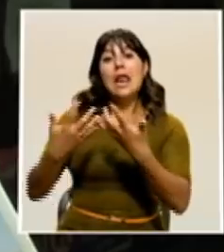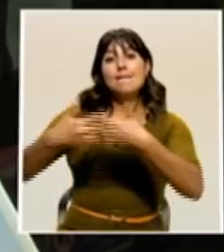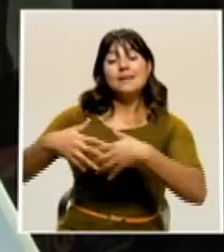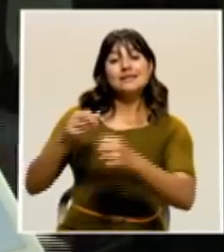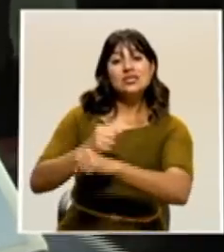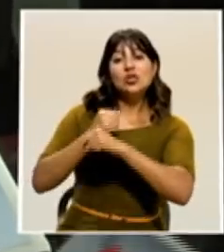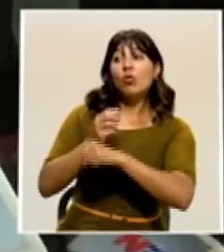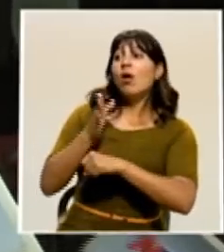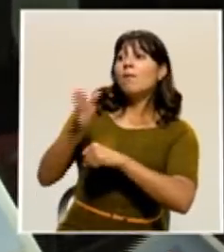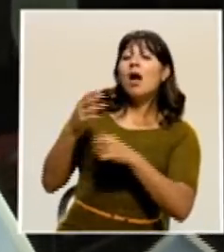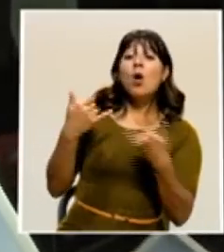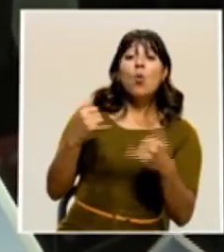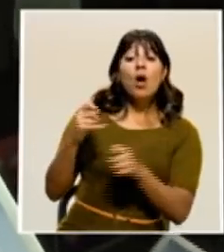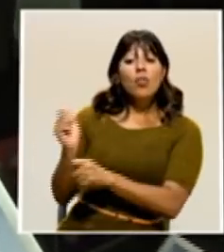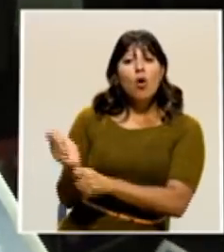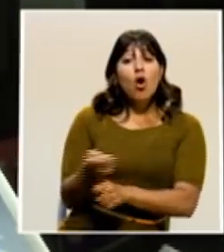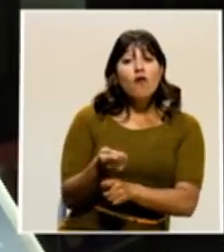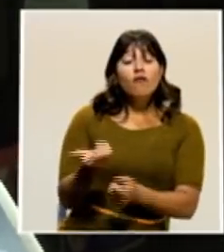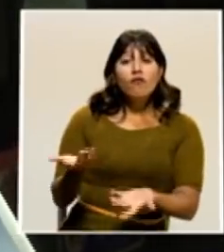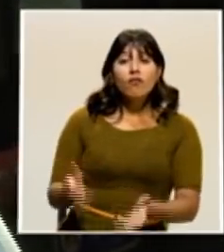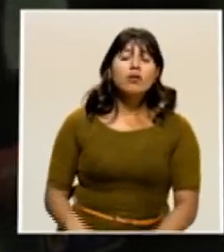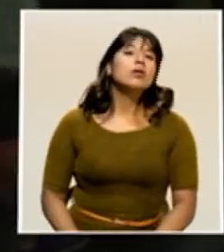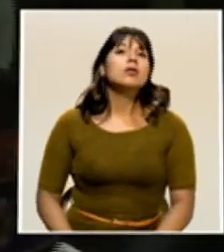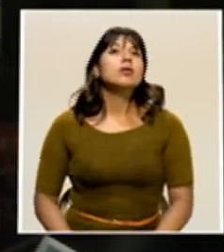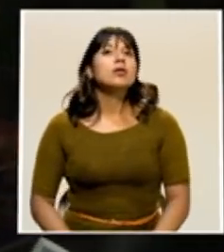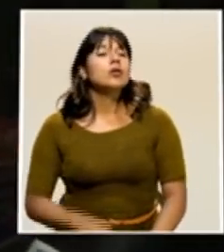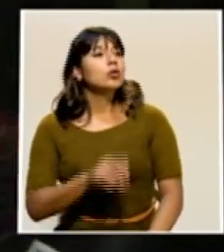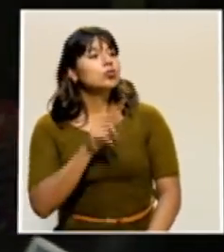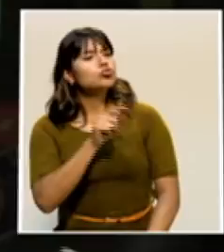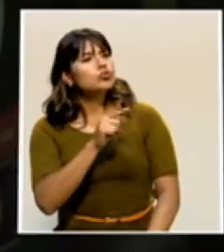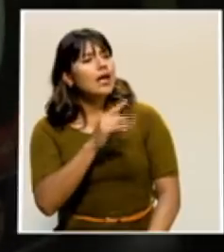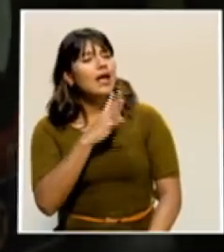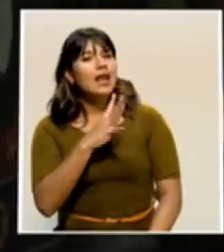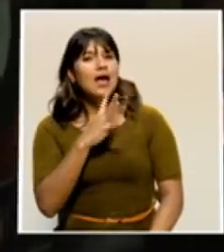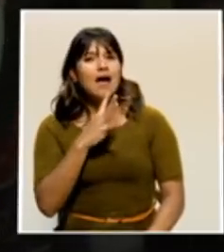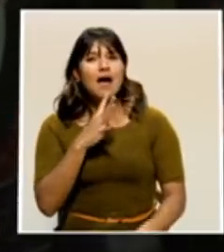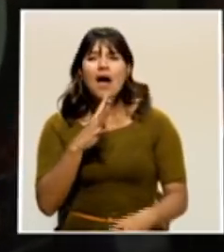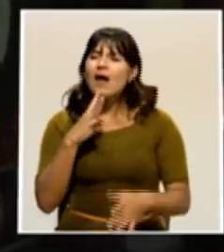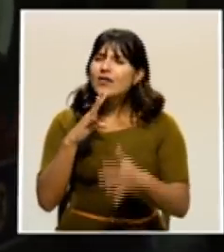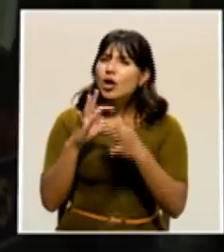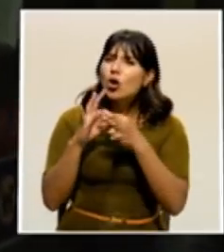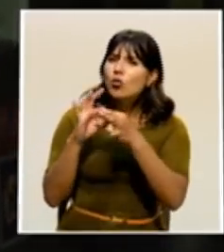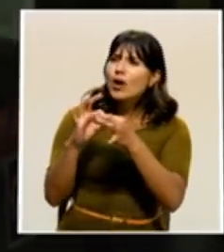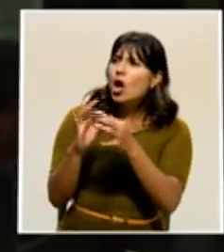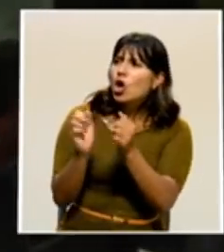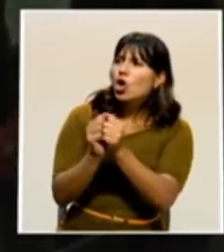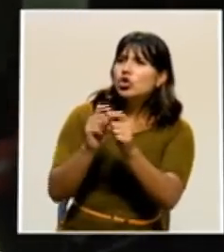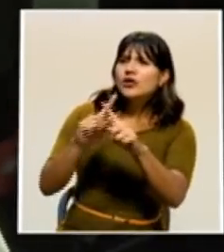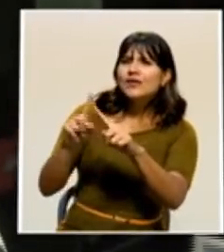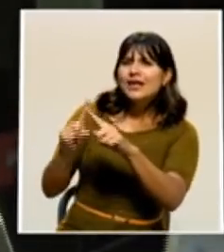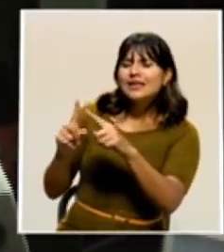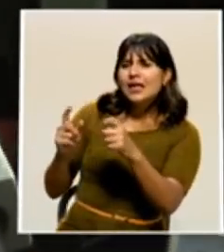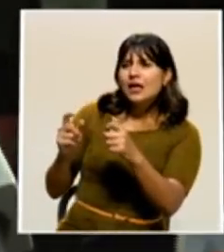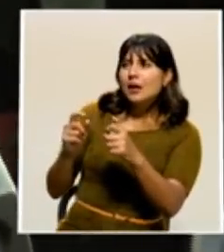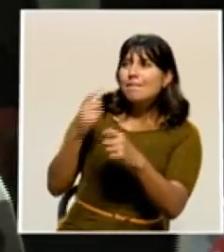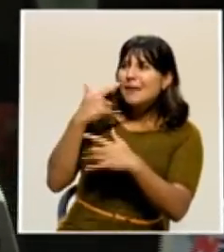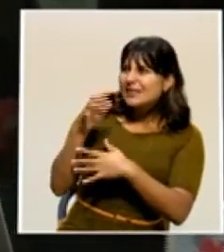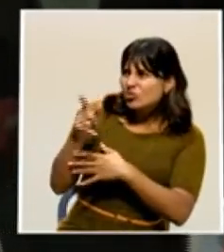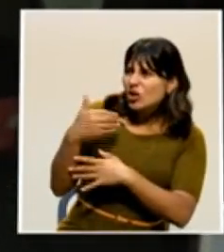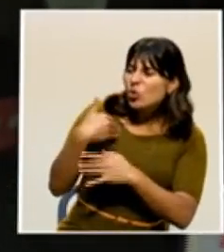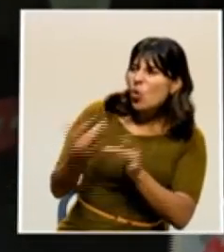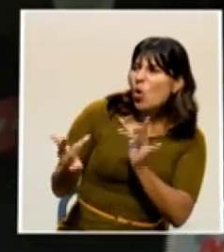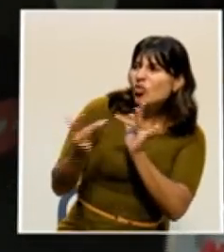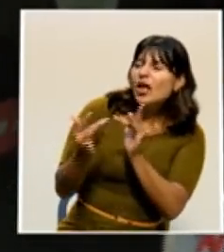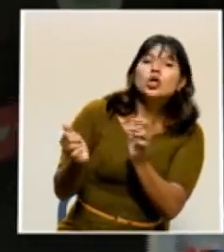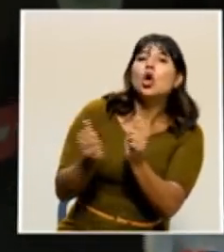golf. Don Juan Carlos, usted fue allanado en su casa, se le habló de vínculos con diferentes poderes políticos del país. ¿Cuál es el sentir? Porque usted señala